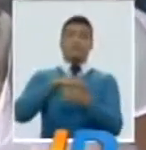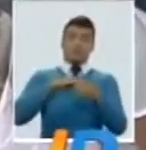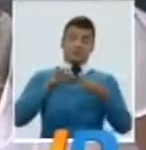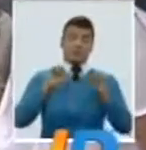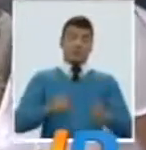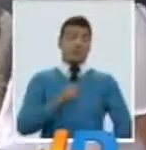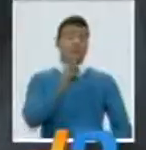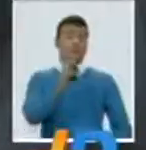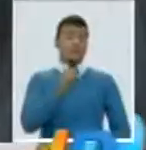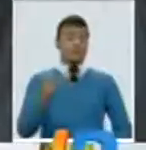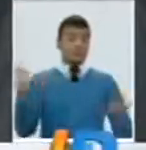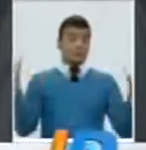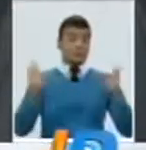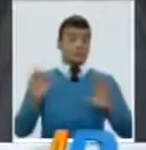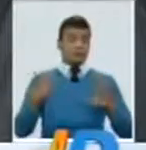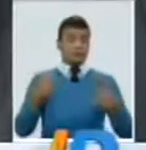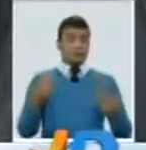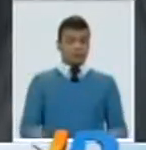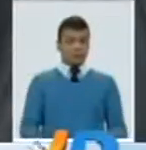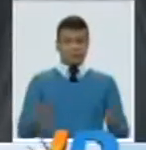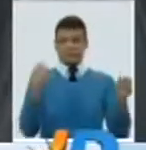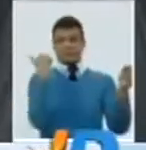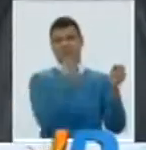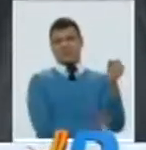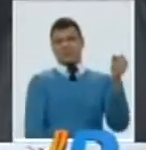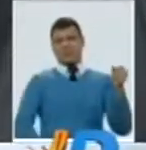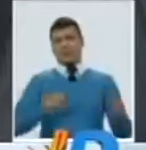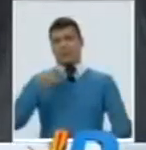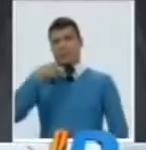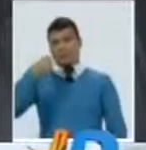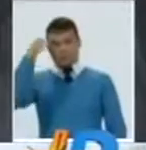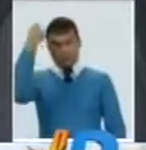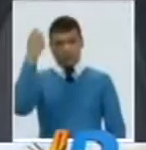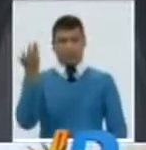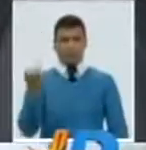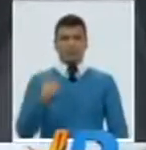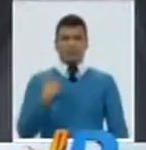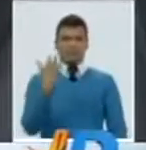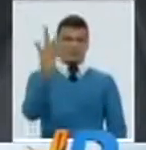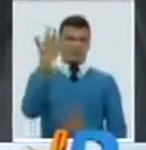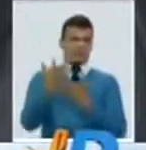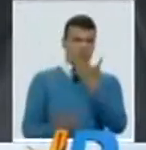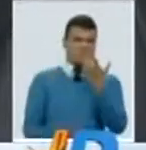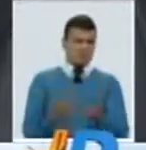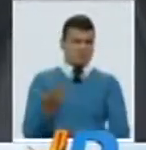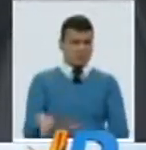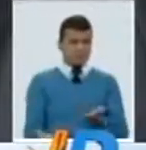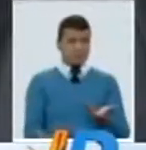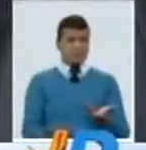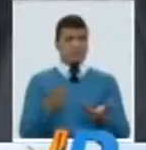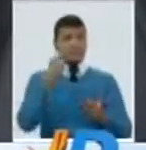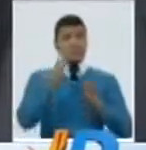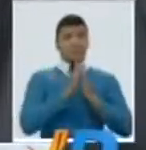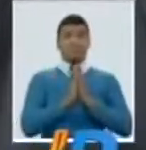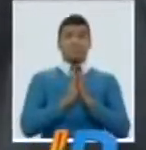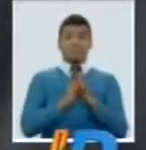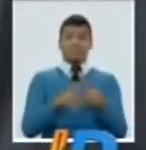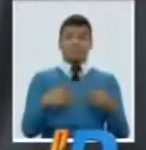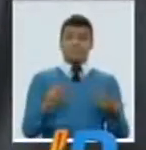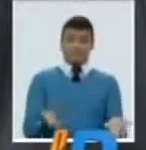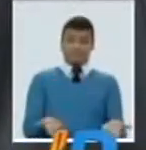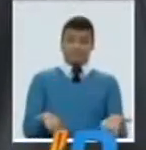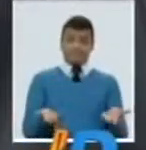podría empeorarse. Que se iban a cortar, que se iban a colgar, que iban a prender candela. Entonces eso puede ser lo que